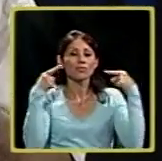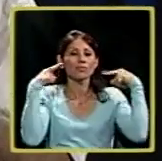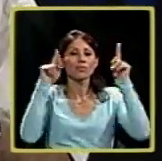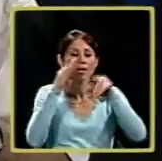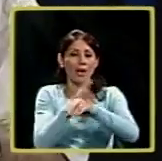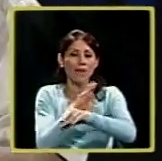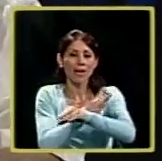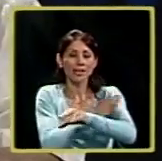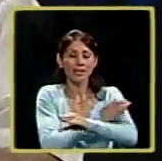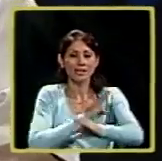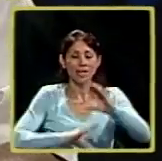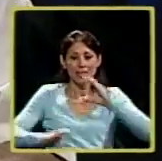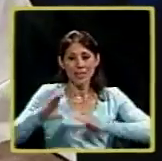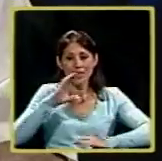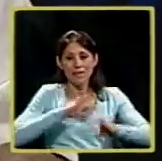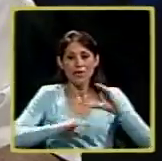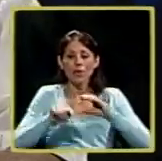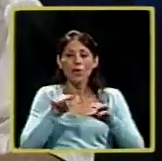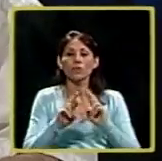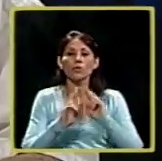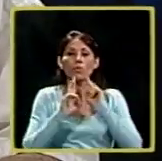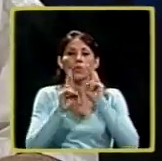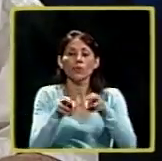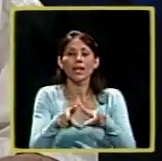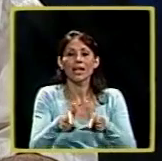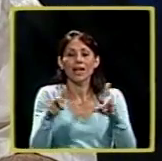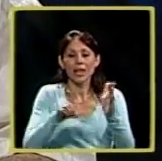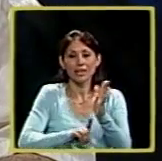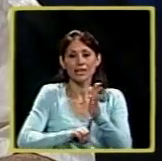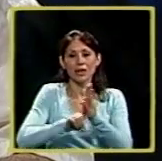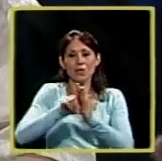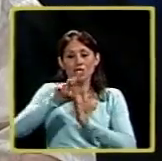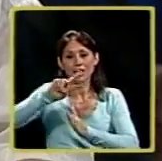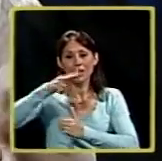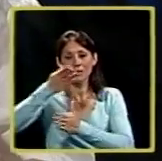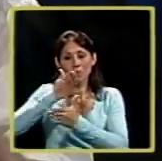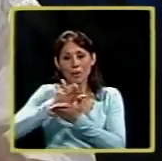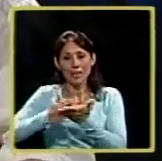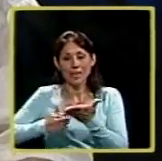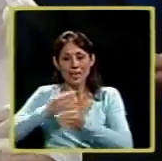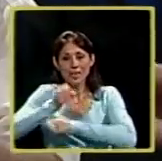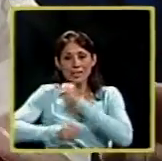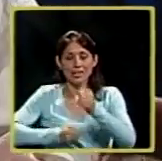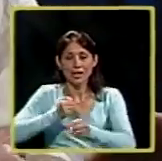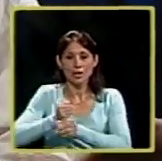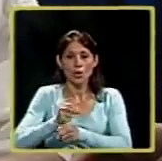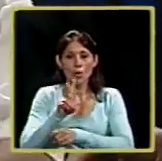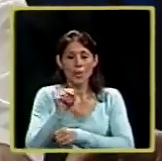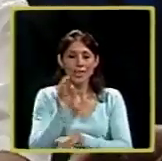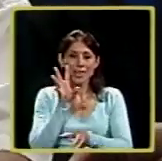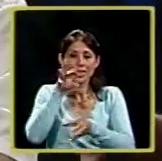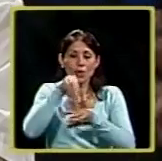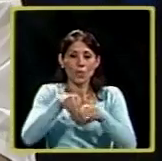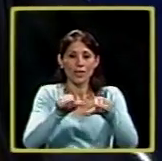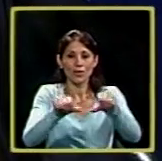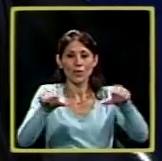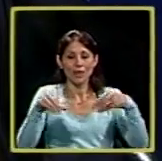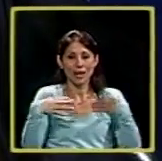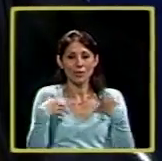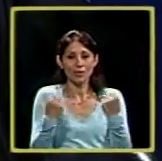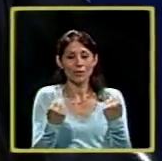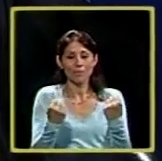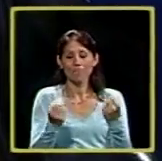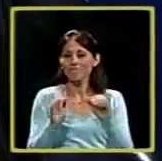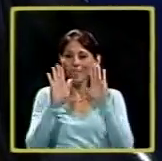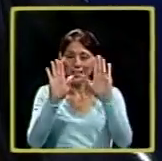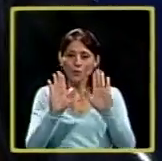el que produce el gran desarrollo de la segunda mitad del siglo XX, Estupendo, incluyendo doctor. el campo de la salud. Pero se